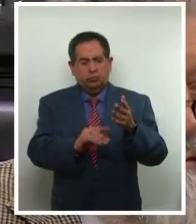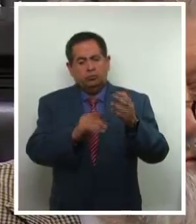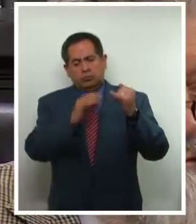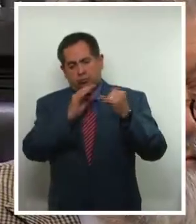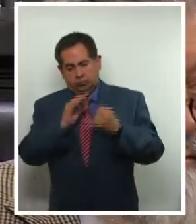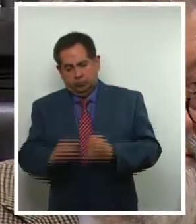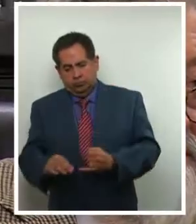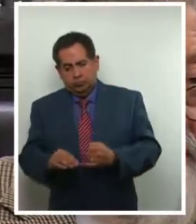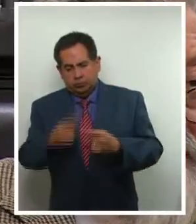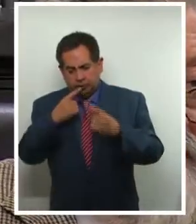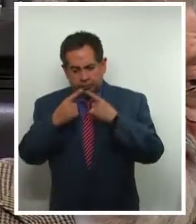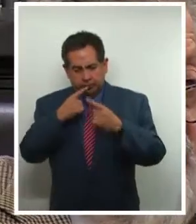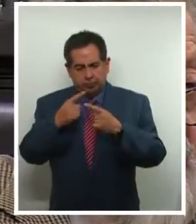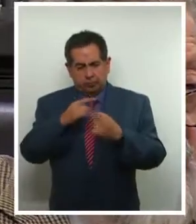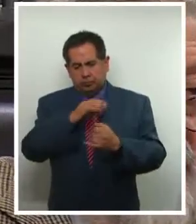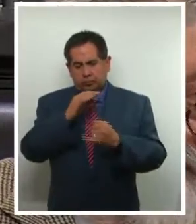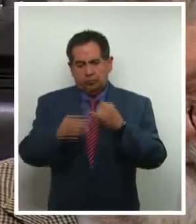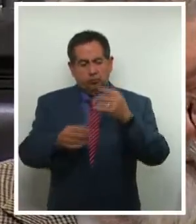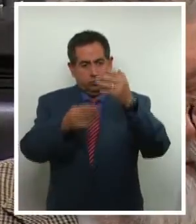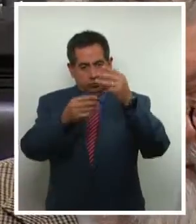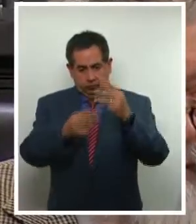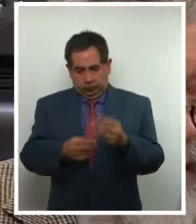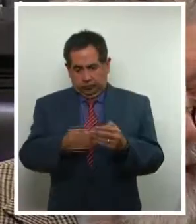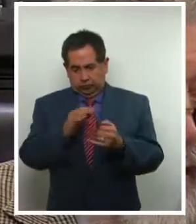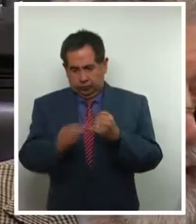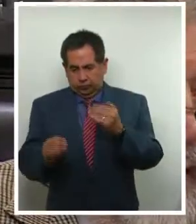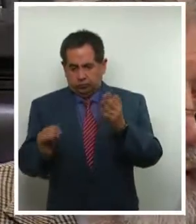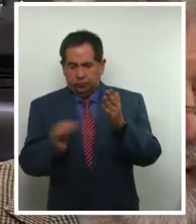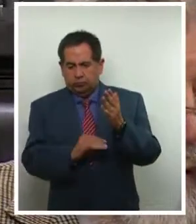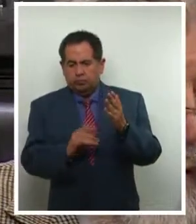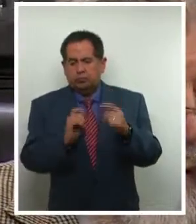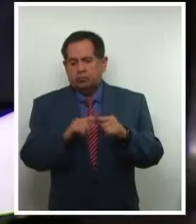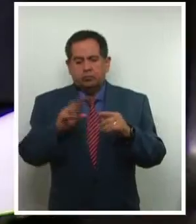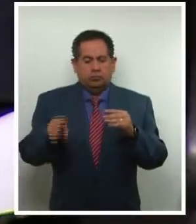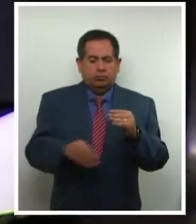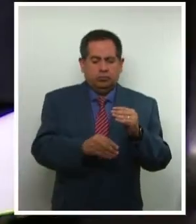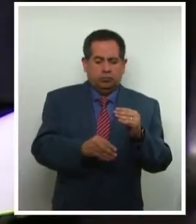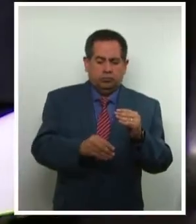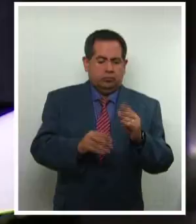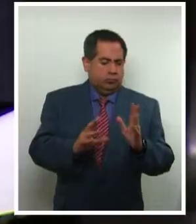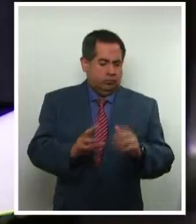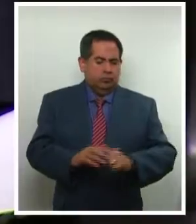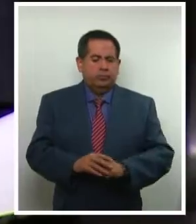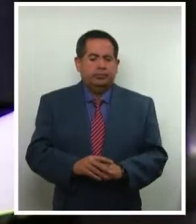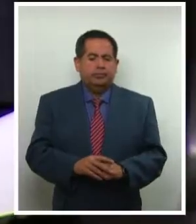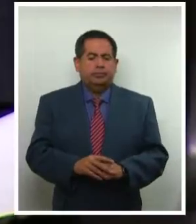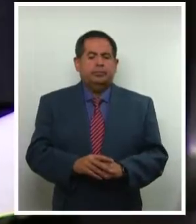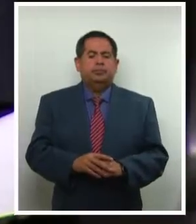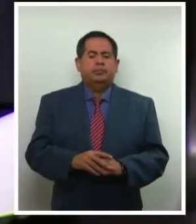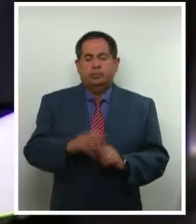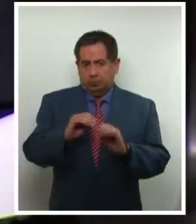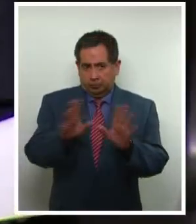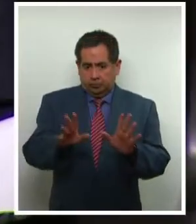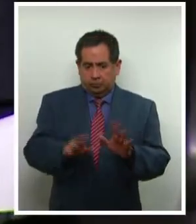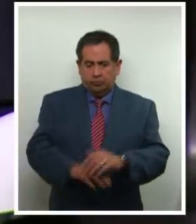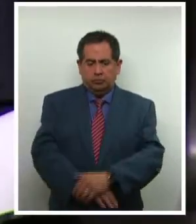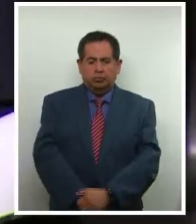final del desahogo de las 3 números, tratándose en este caso de una adición. ¿Está claro?